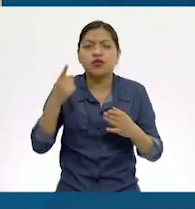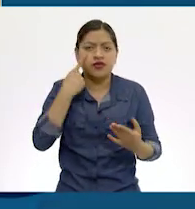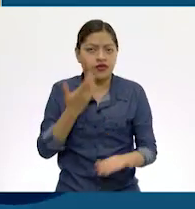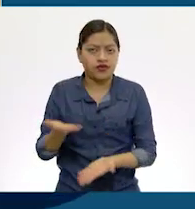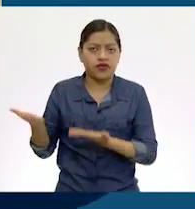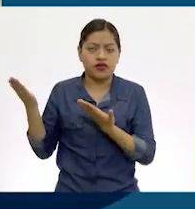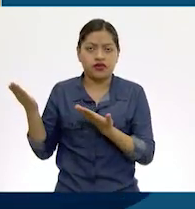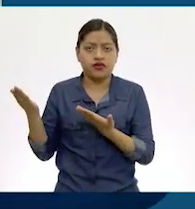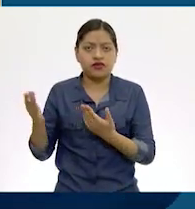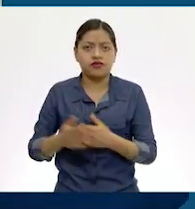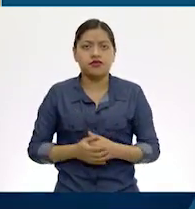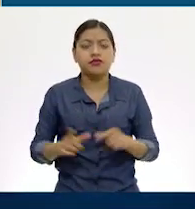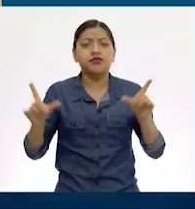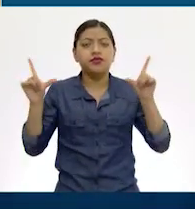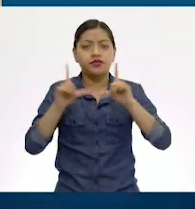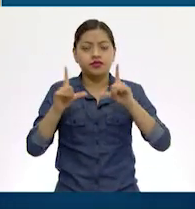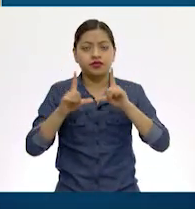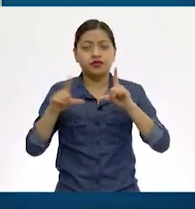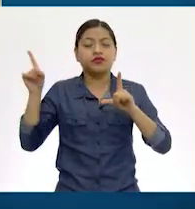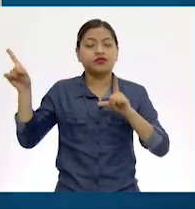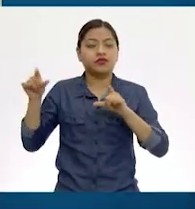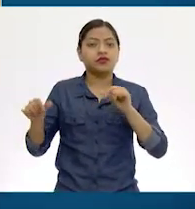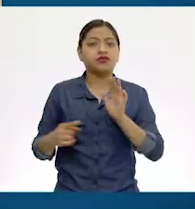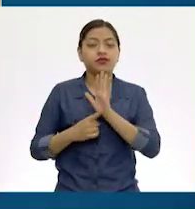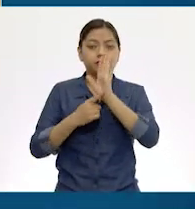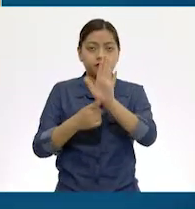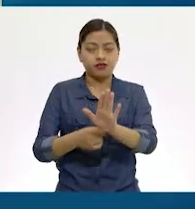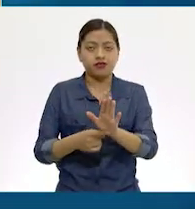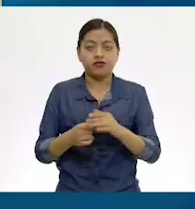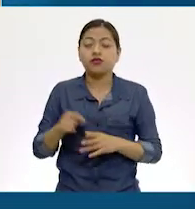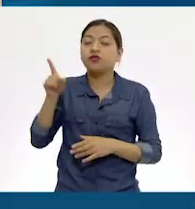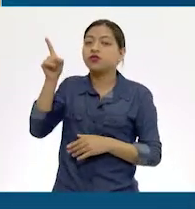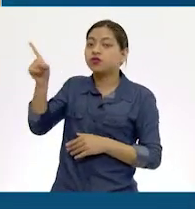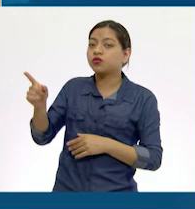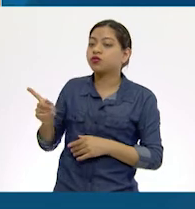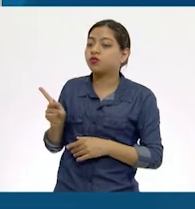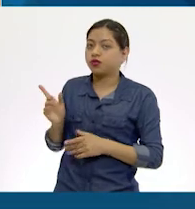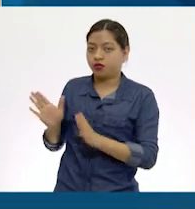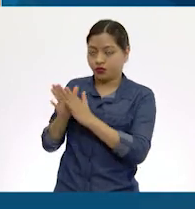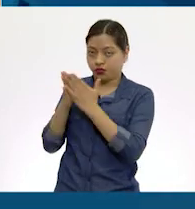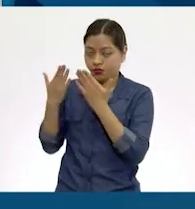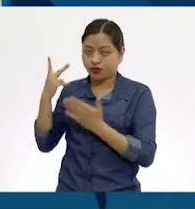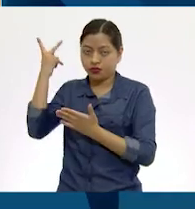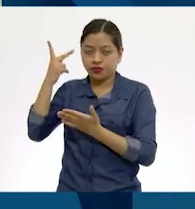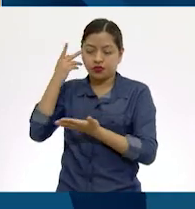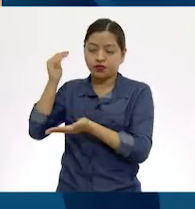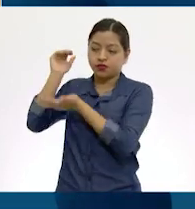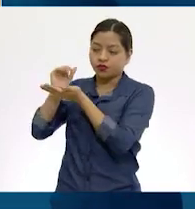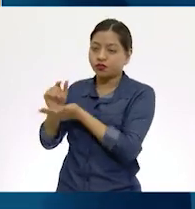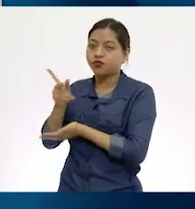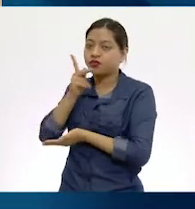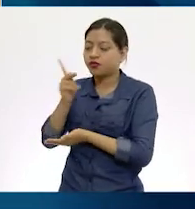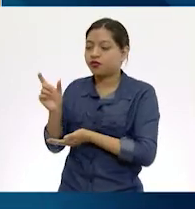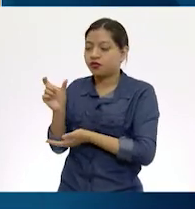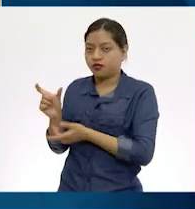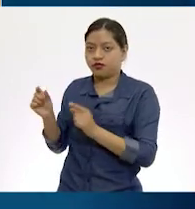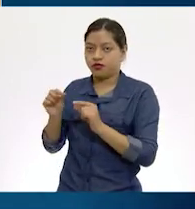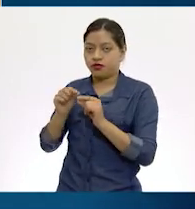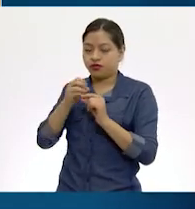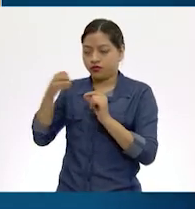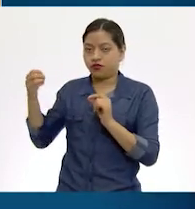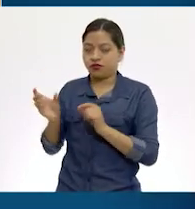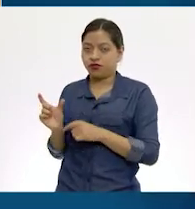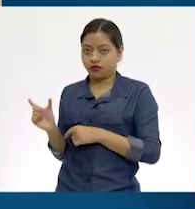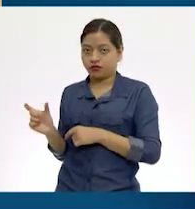ficha. Vamos a poner el ejemplo de la cita que mencionaste. A ver, en la ficha podríamos colocar la frase o cita